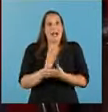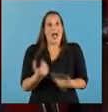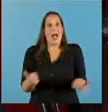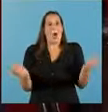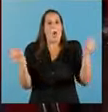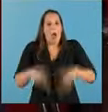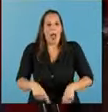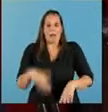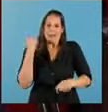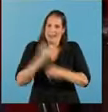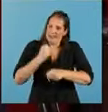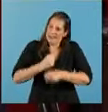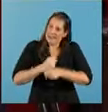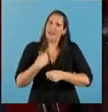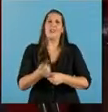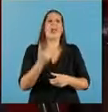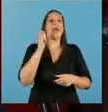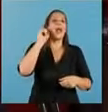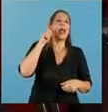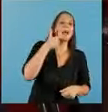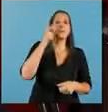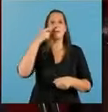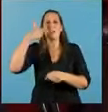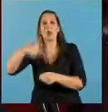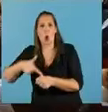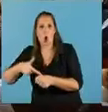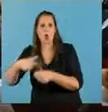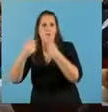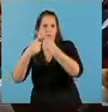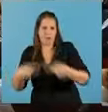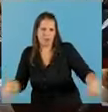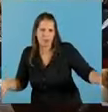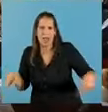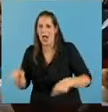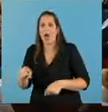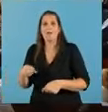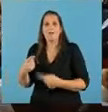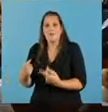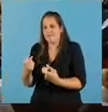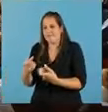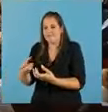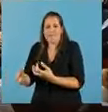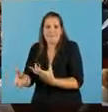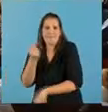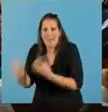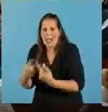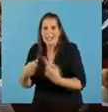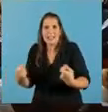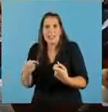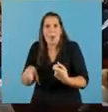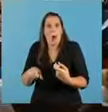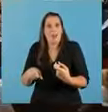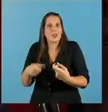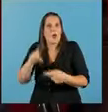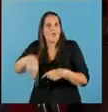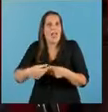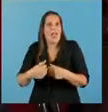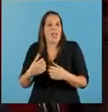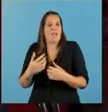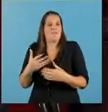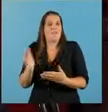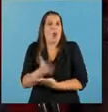y el petróleo. Los hidrocarburos serán una palanca para el desarrollo productivo de nuestro país. Vamos a extraer